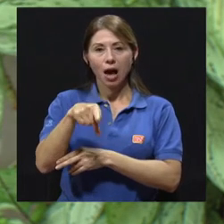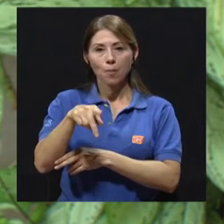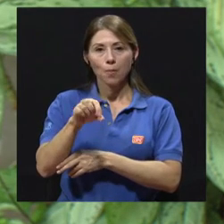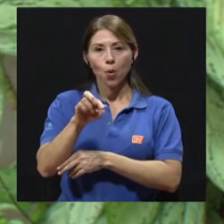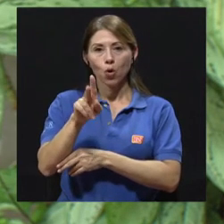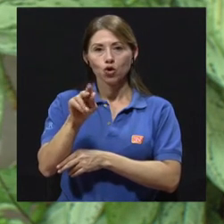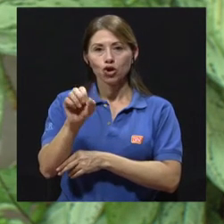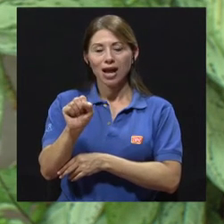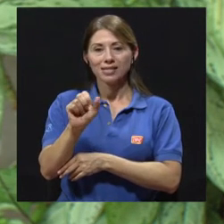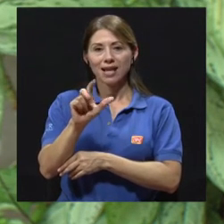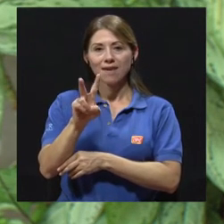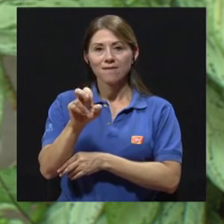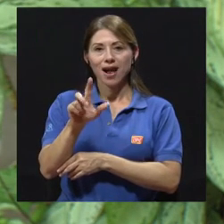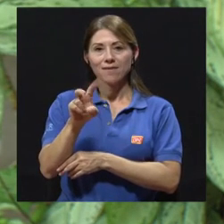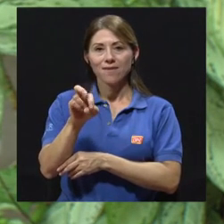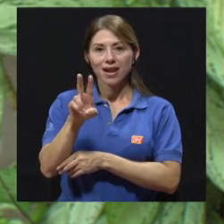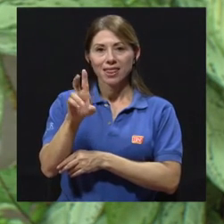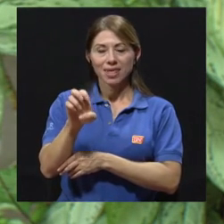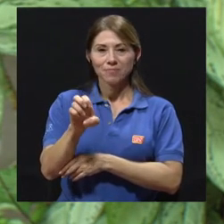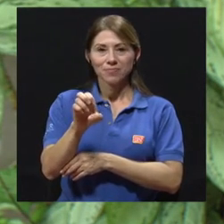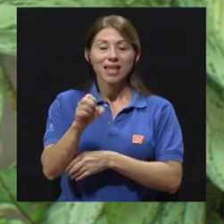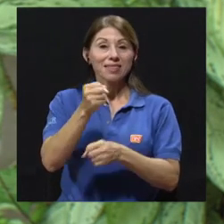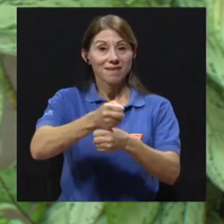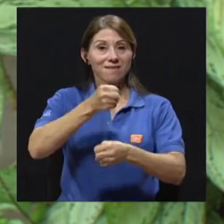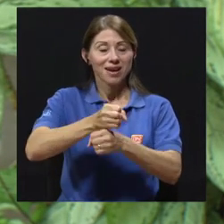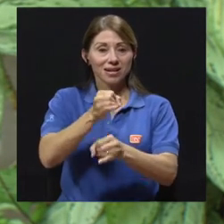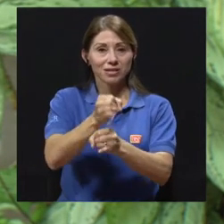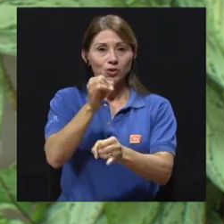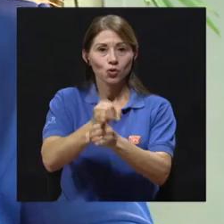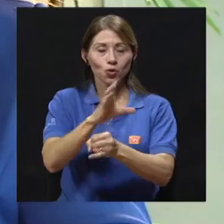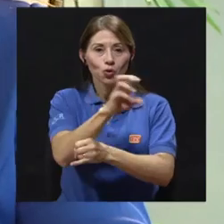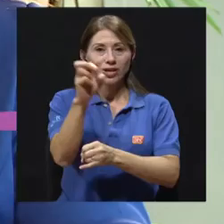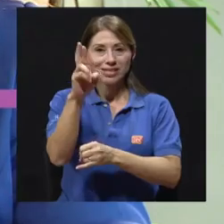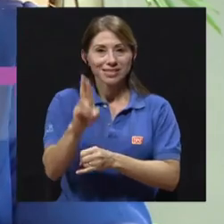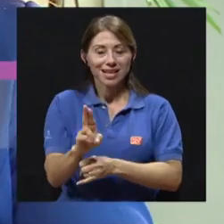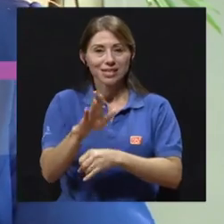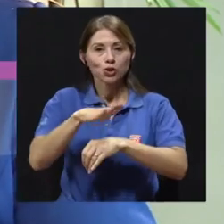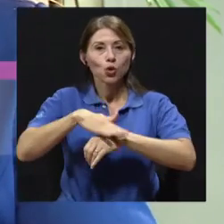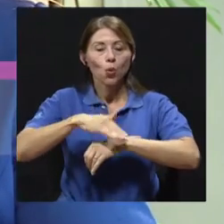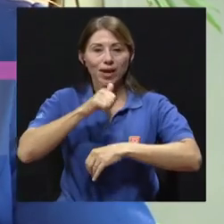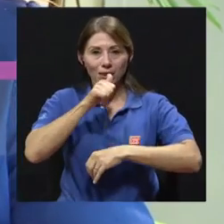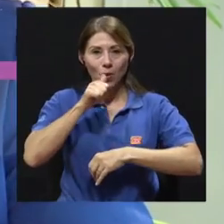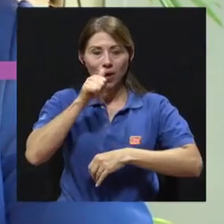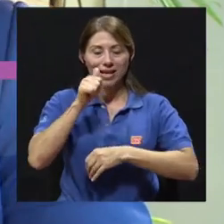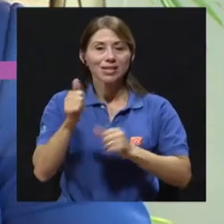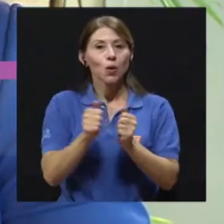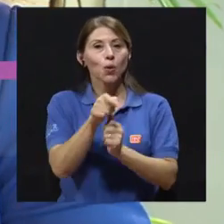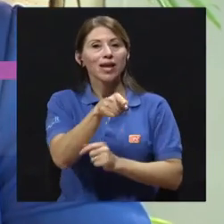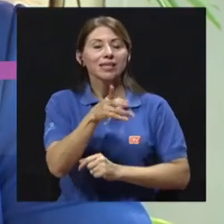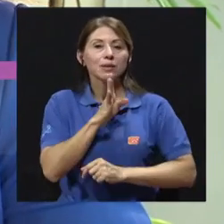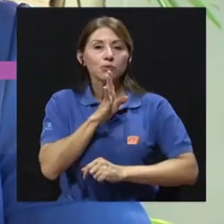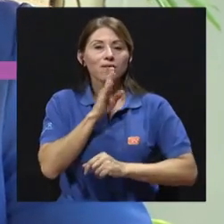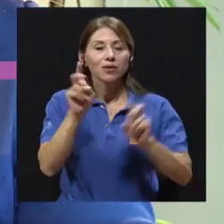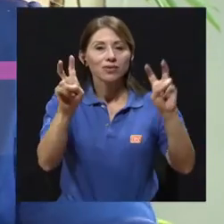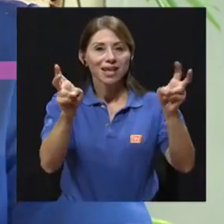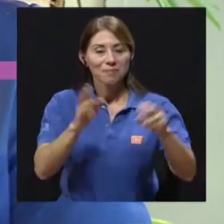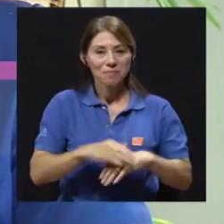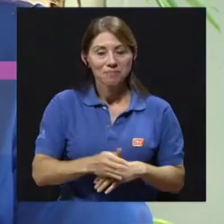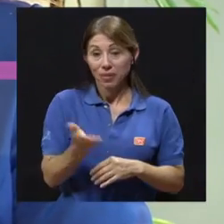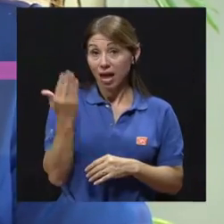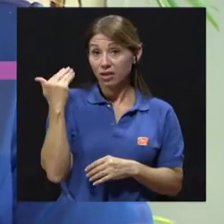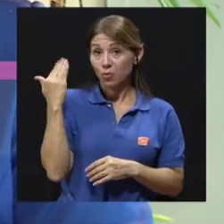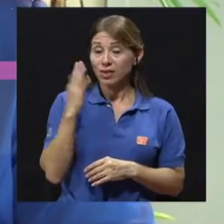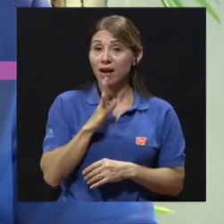Porras Valverde. Ella es funcionaria del Instituto Costarricense sobre Drogas. Y con Rita estamos profundizando más sobre este tema. Y